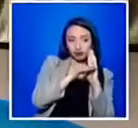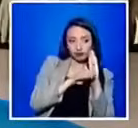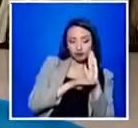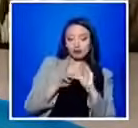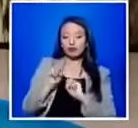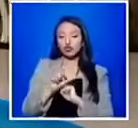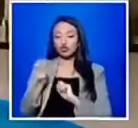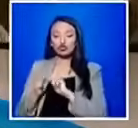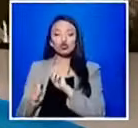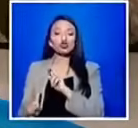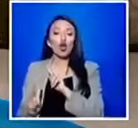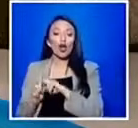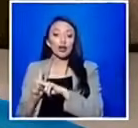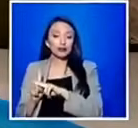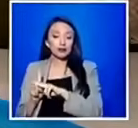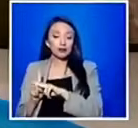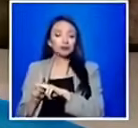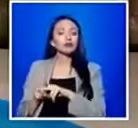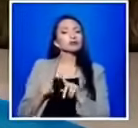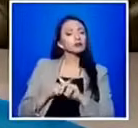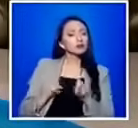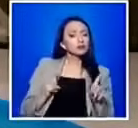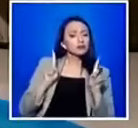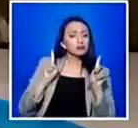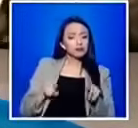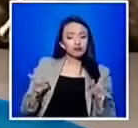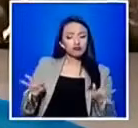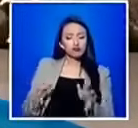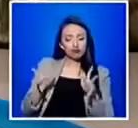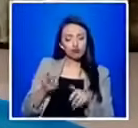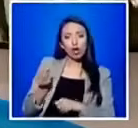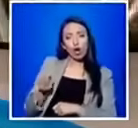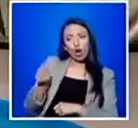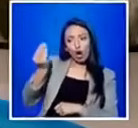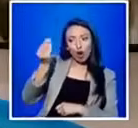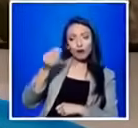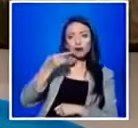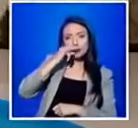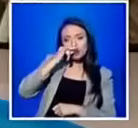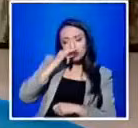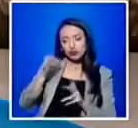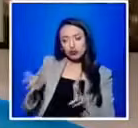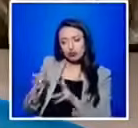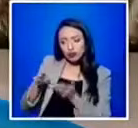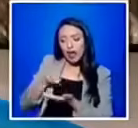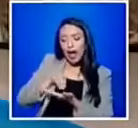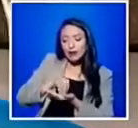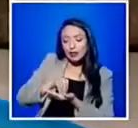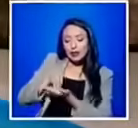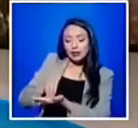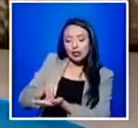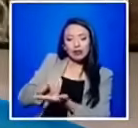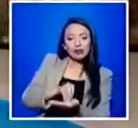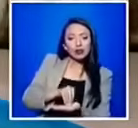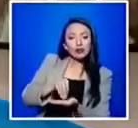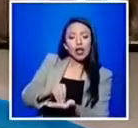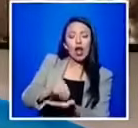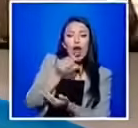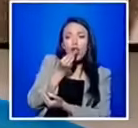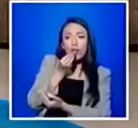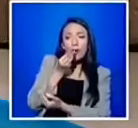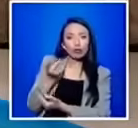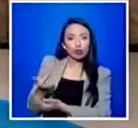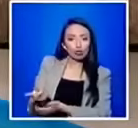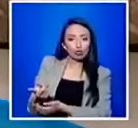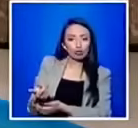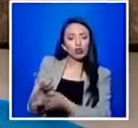son extracurriculares. Pero hay que incentivar a los jóvenes, a los niños también, a sembrar este tipo de alimentos, este tipo de